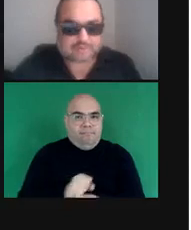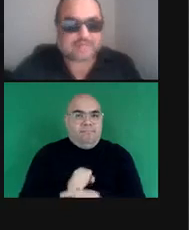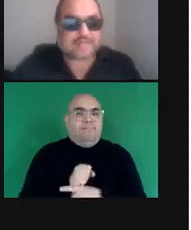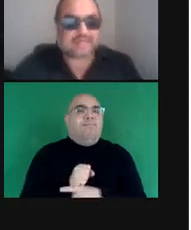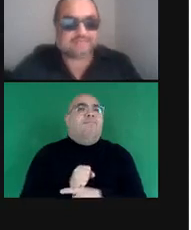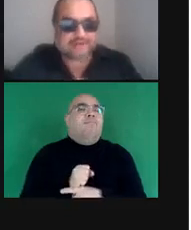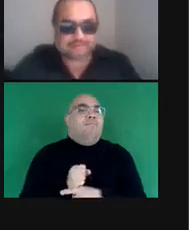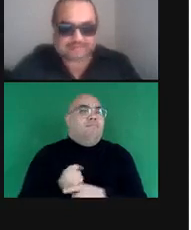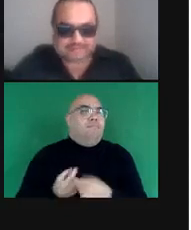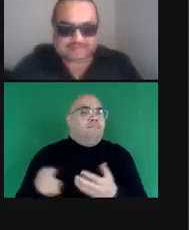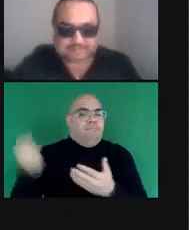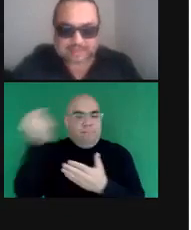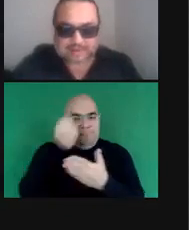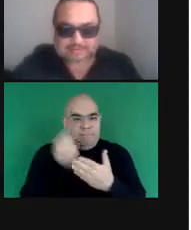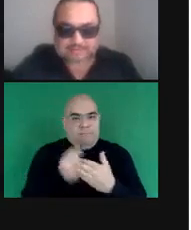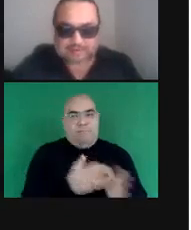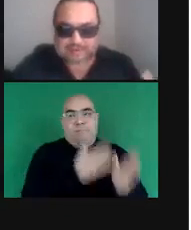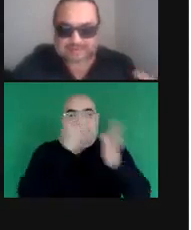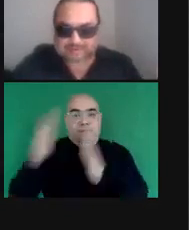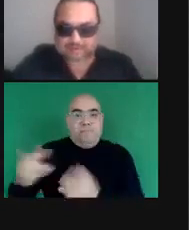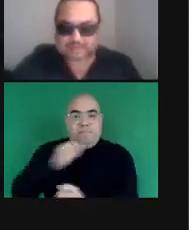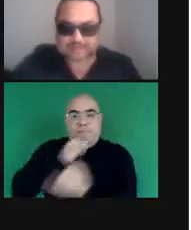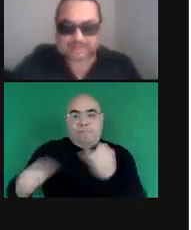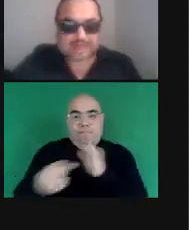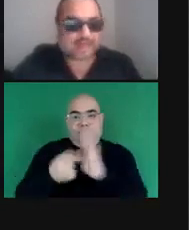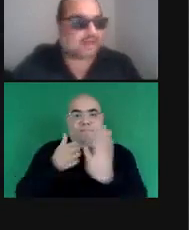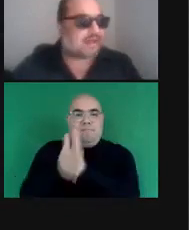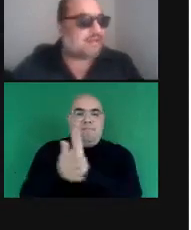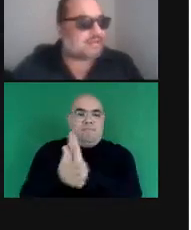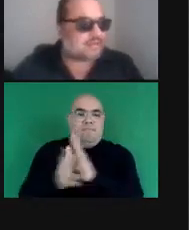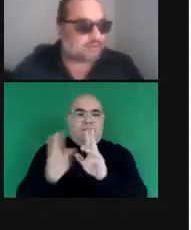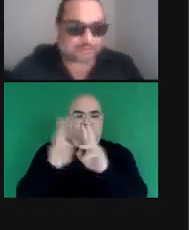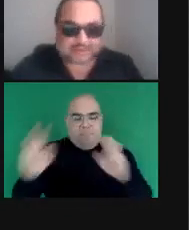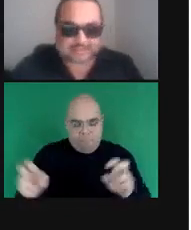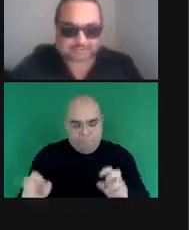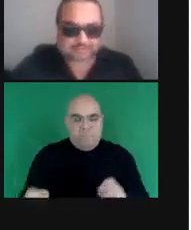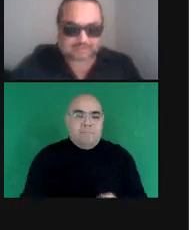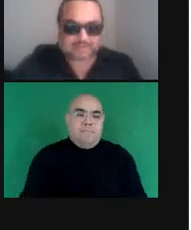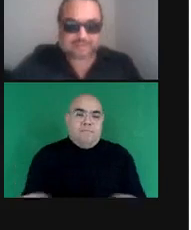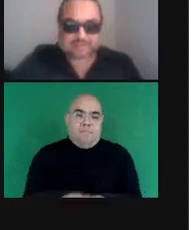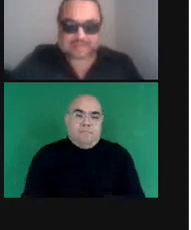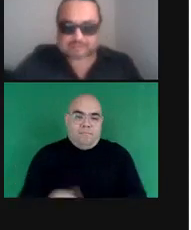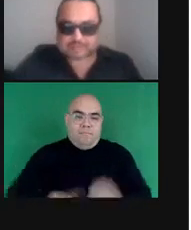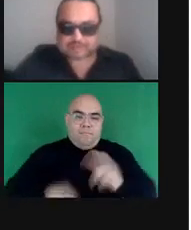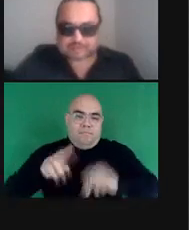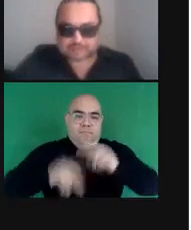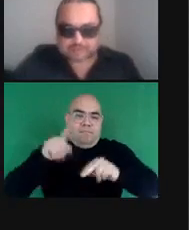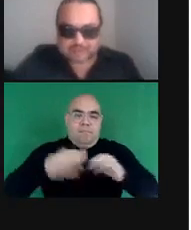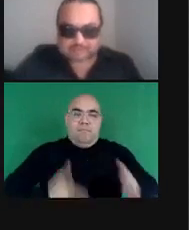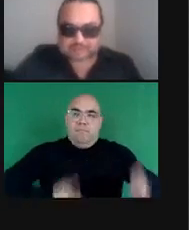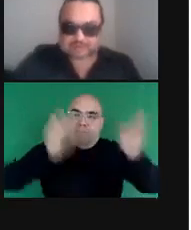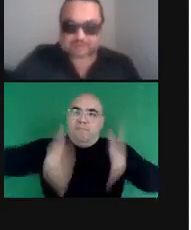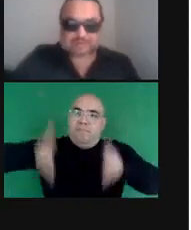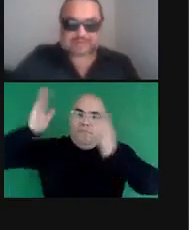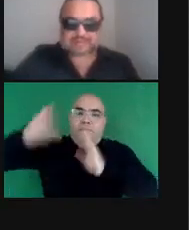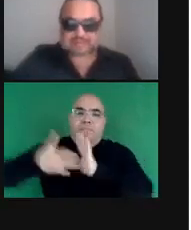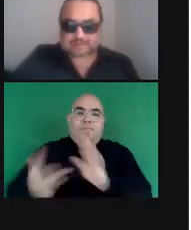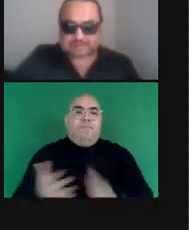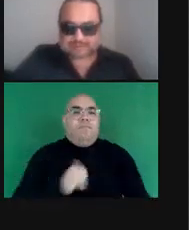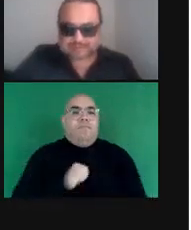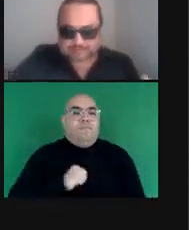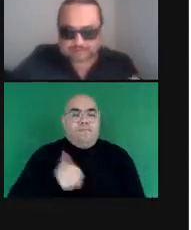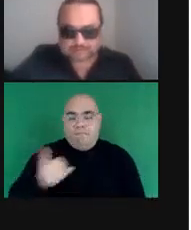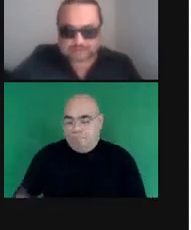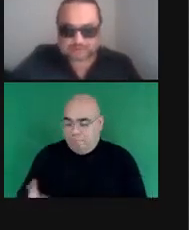nombro, y finalmente también bajo la categoría del urbanismo. Digamos que yo tengo una formación como artista,